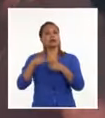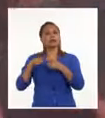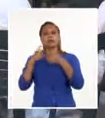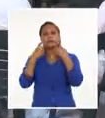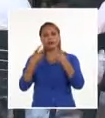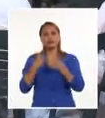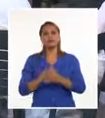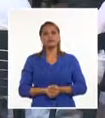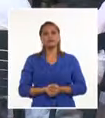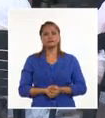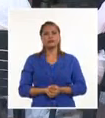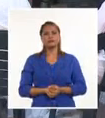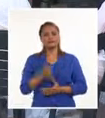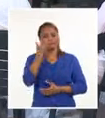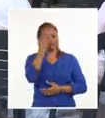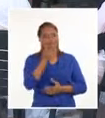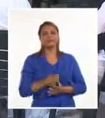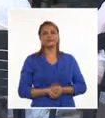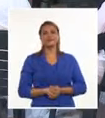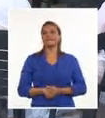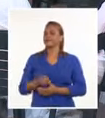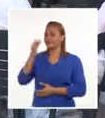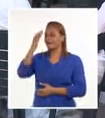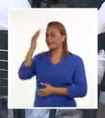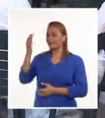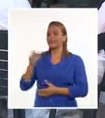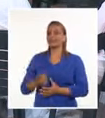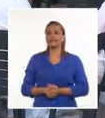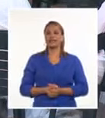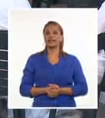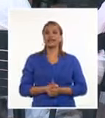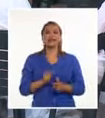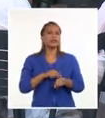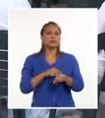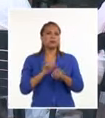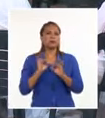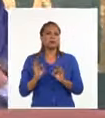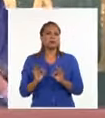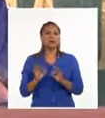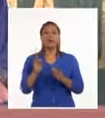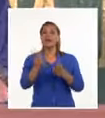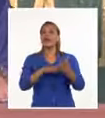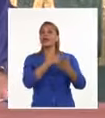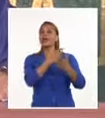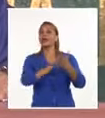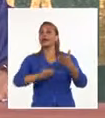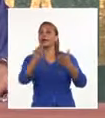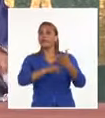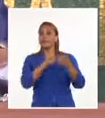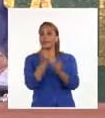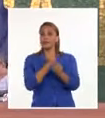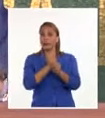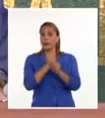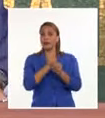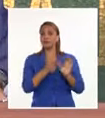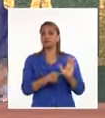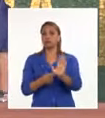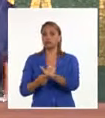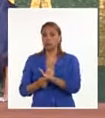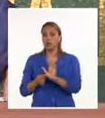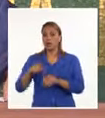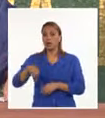Gracias. Sí, muchísimas gracias. Justo en el plan de trabajo que será puesto a consideración de nuestros jefes